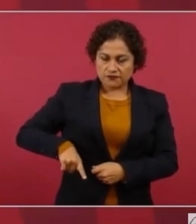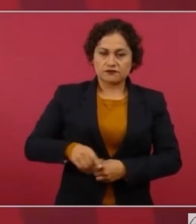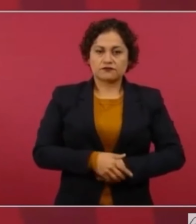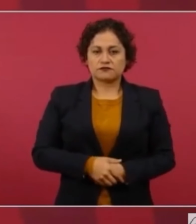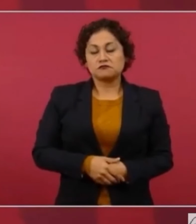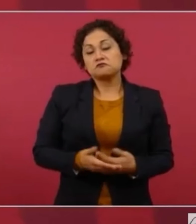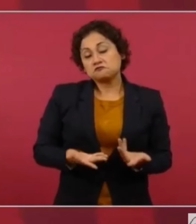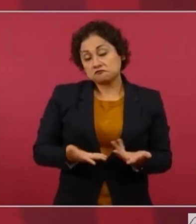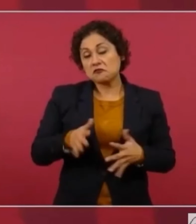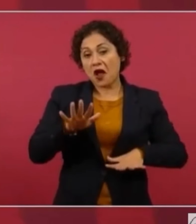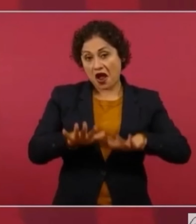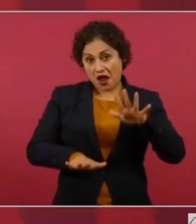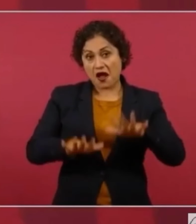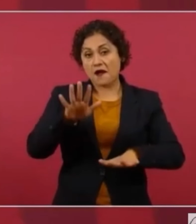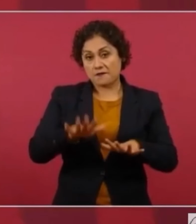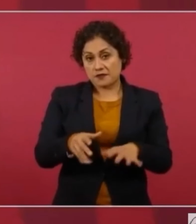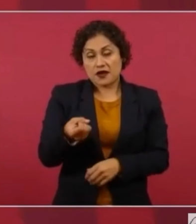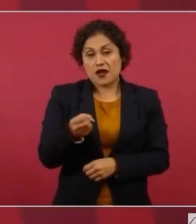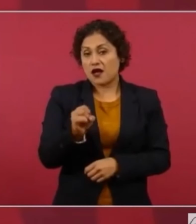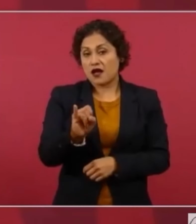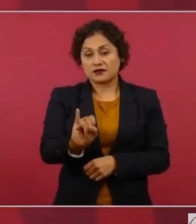Suele pasar que